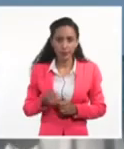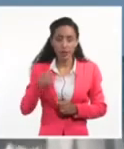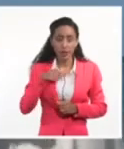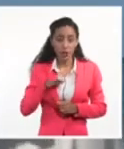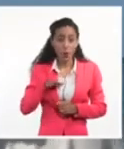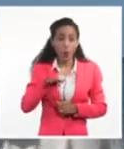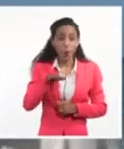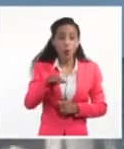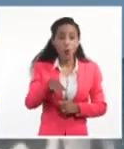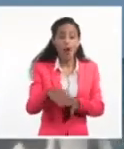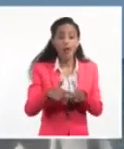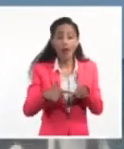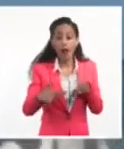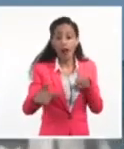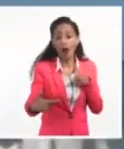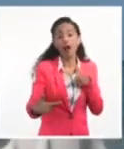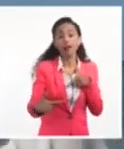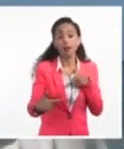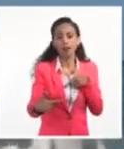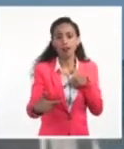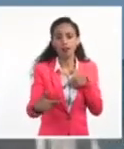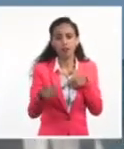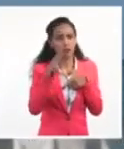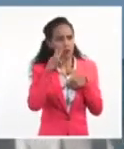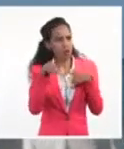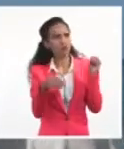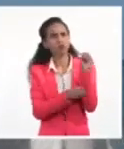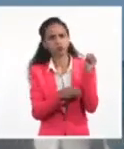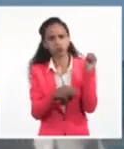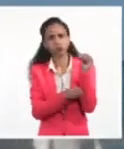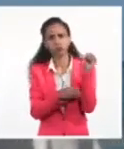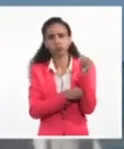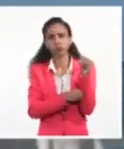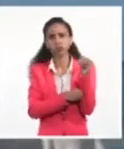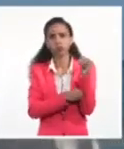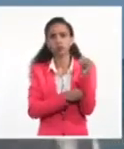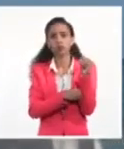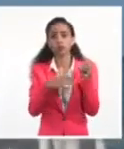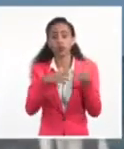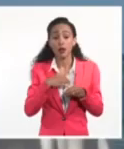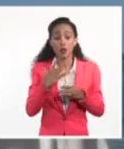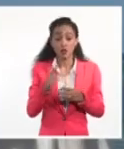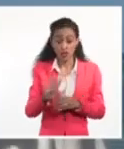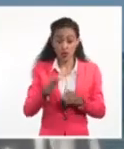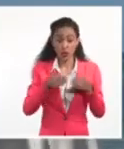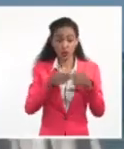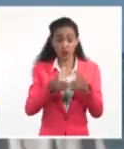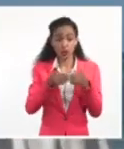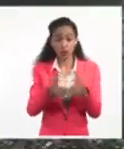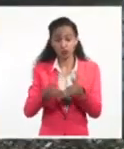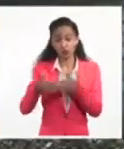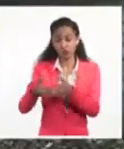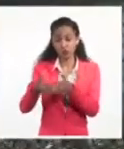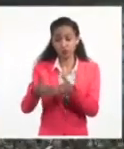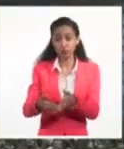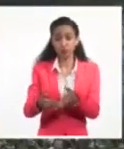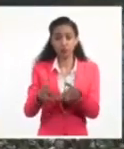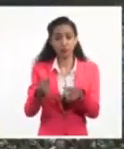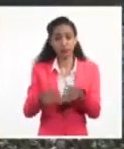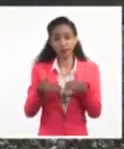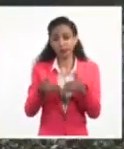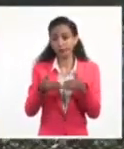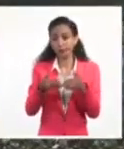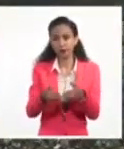grande, estaba bastante fuerte, reforzado, teníamos 5 embarcaciones, las embarcaciones sí están en